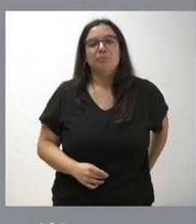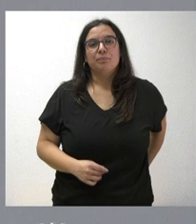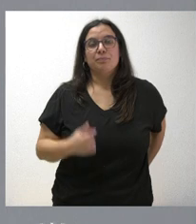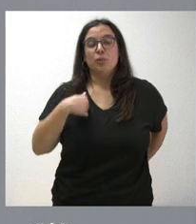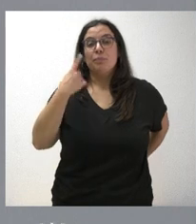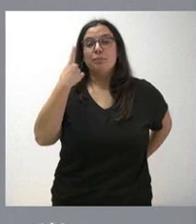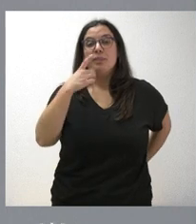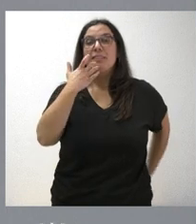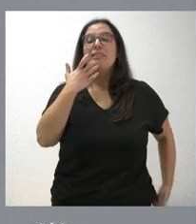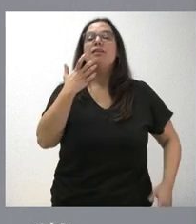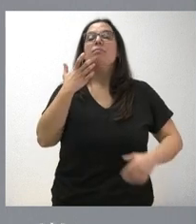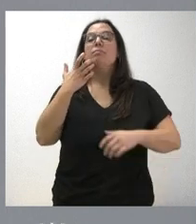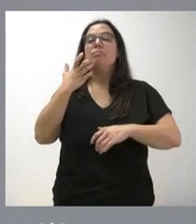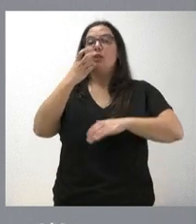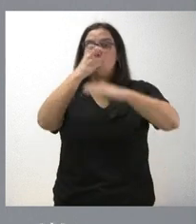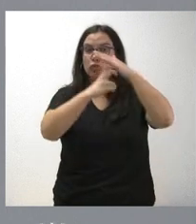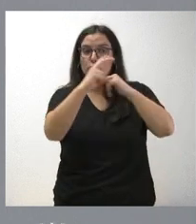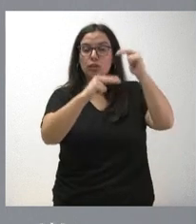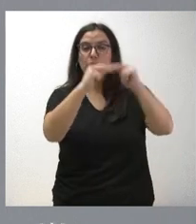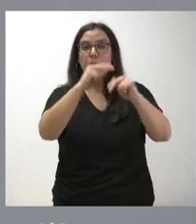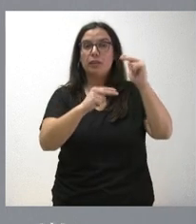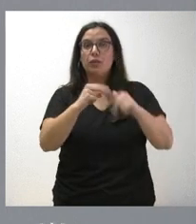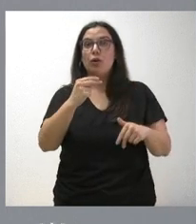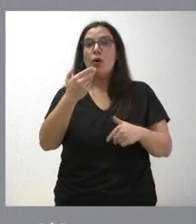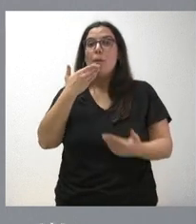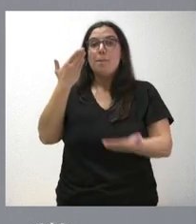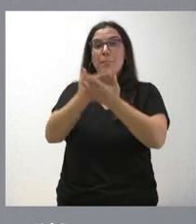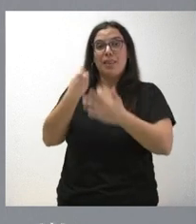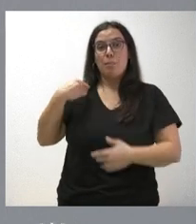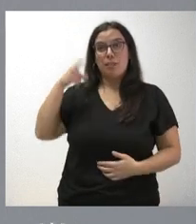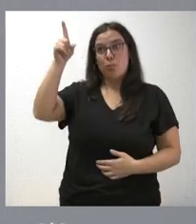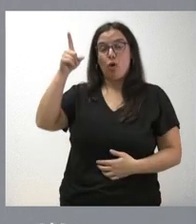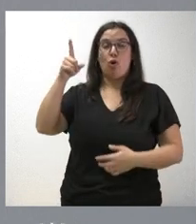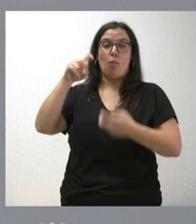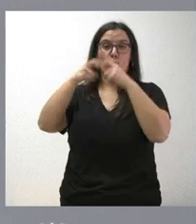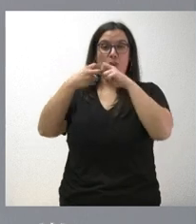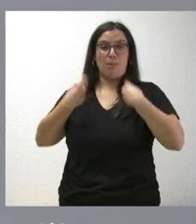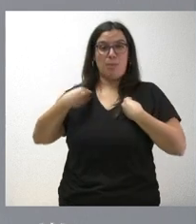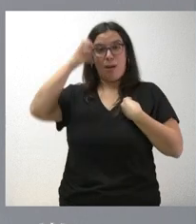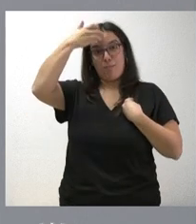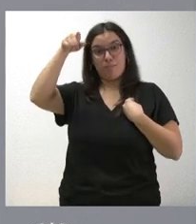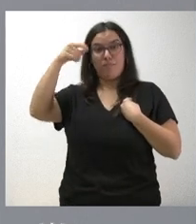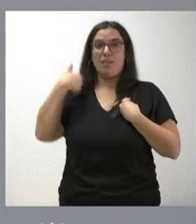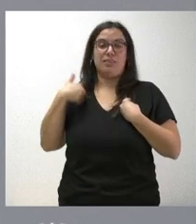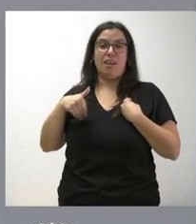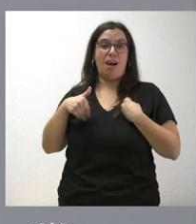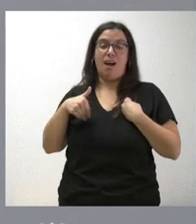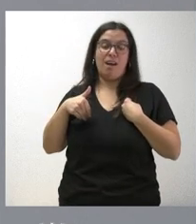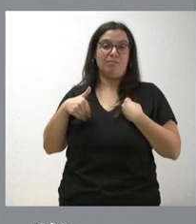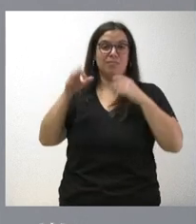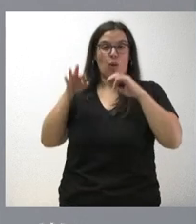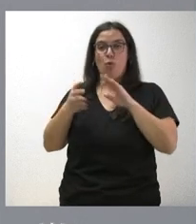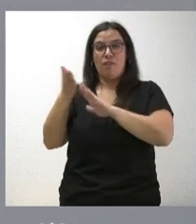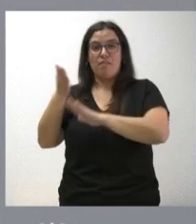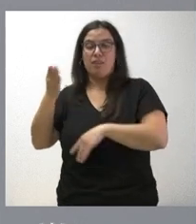soient los hubieran pedido en water estarían ya muy orientados nosotros no vamos a ir a